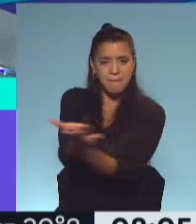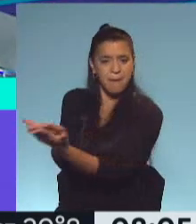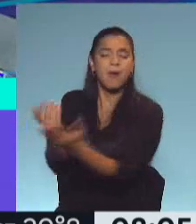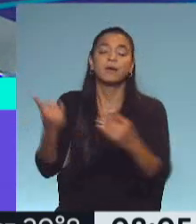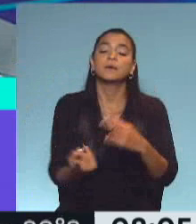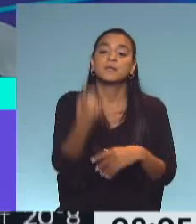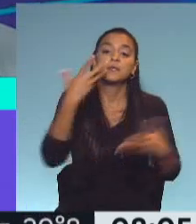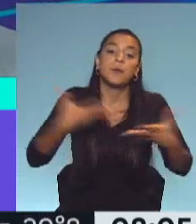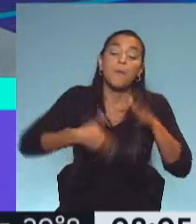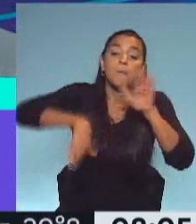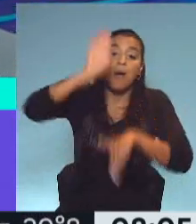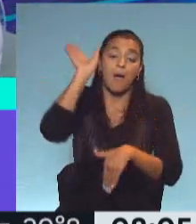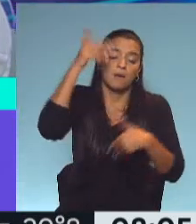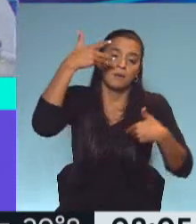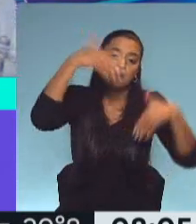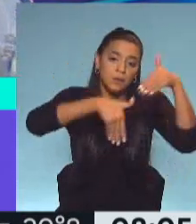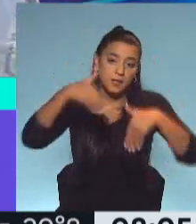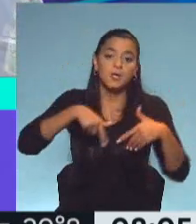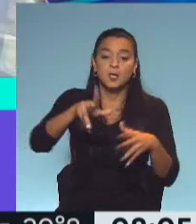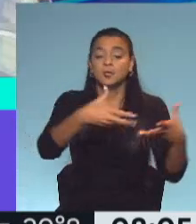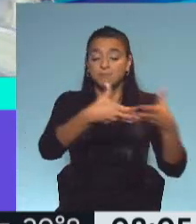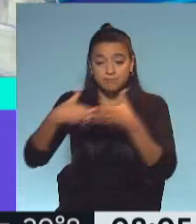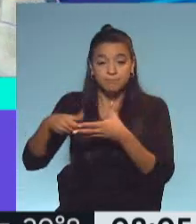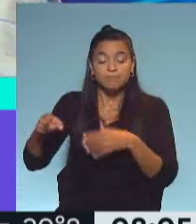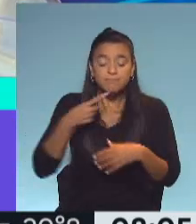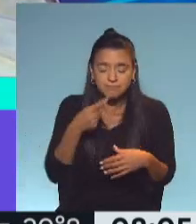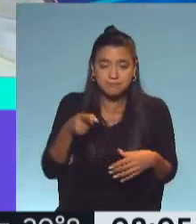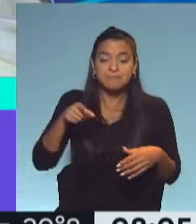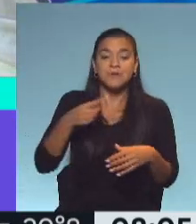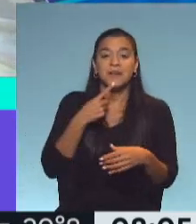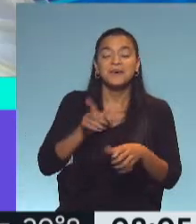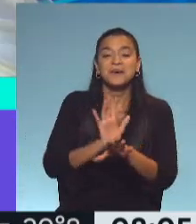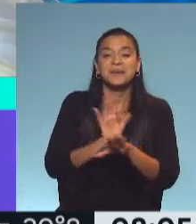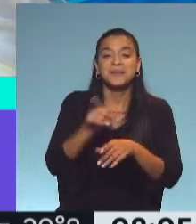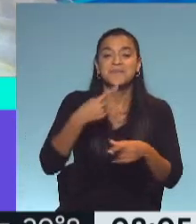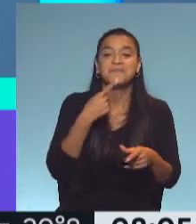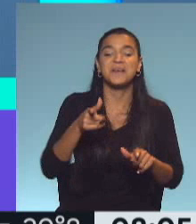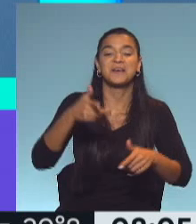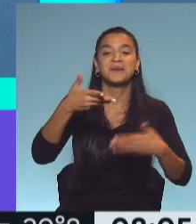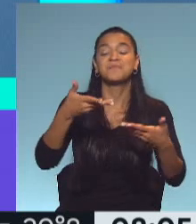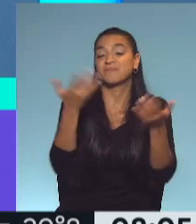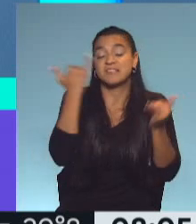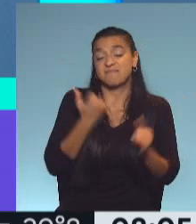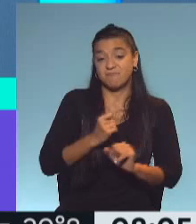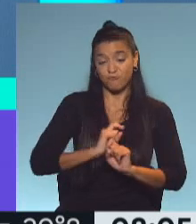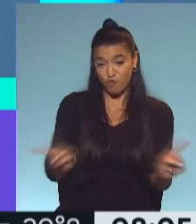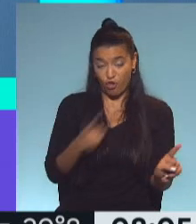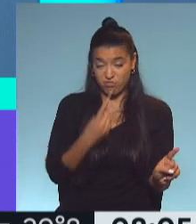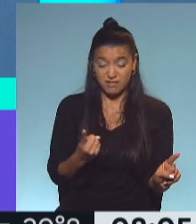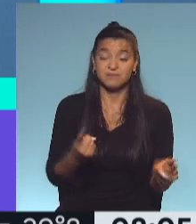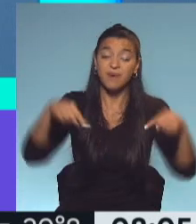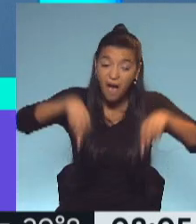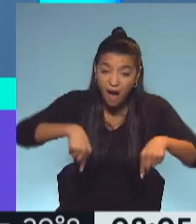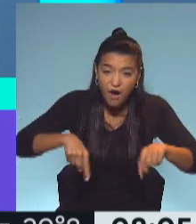coalición, la que saque más votos es la que se llevaría todos los votos, por ese motivo se la relacionaba con la ley de lemas. Esto está descartado. Ahora, lo que